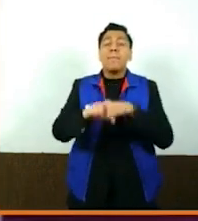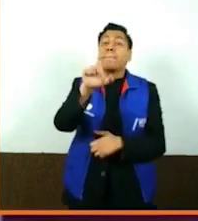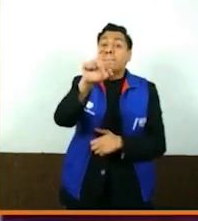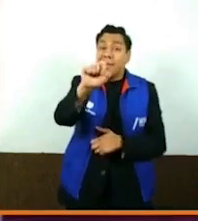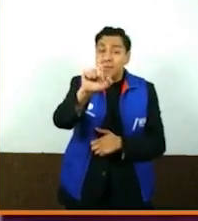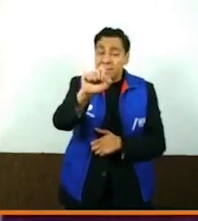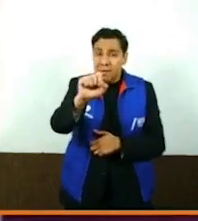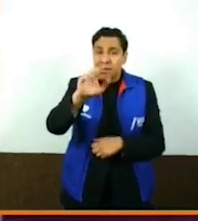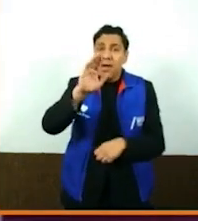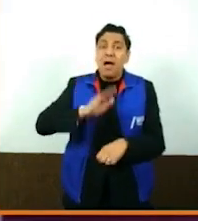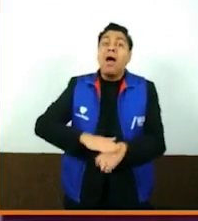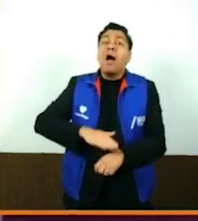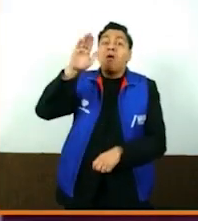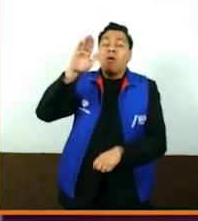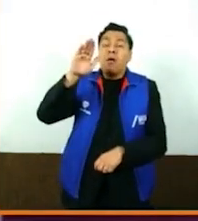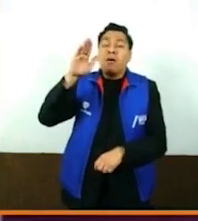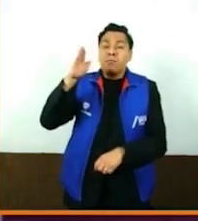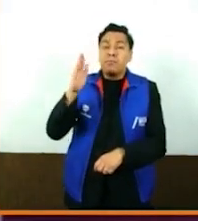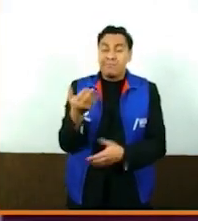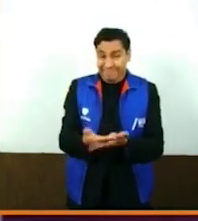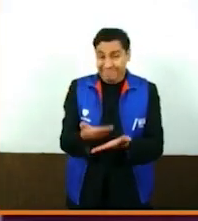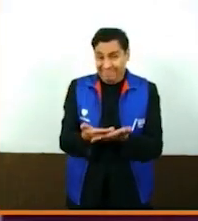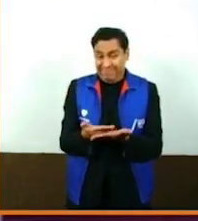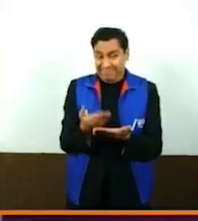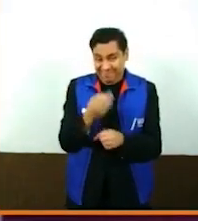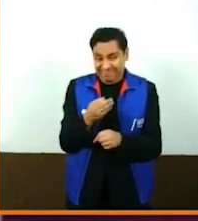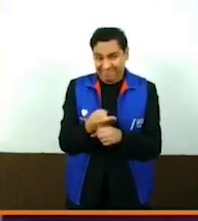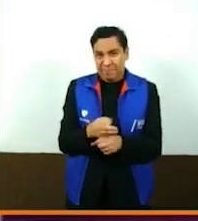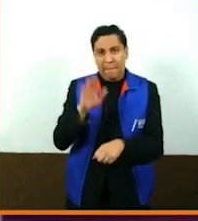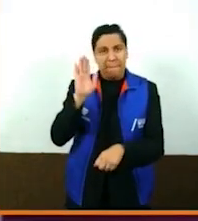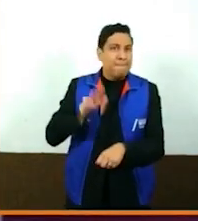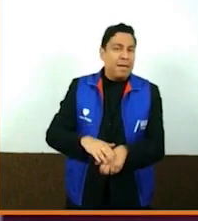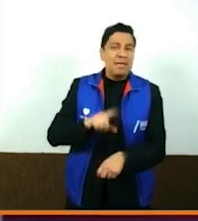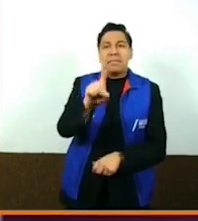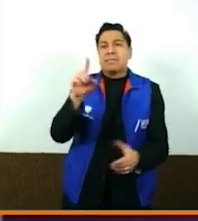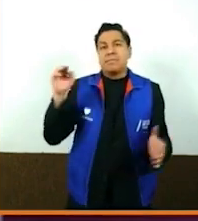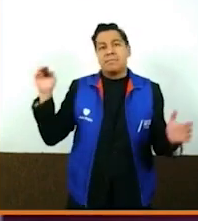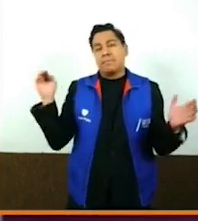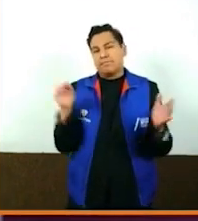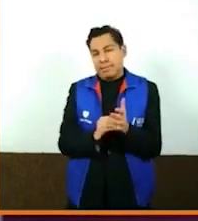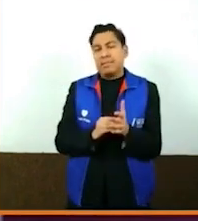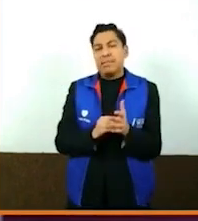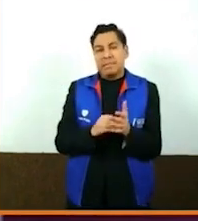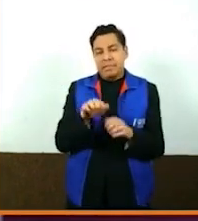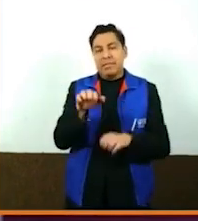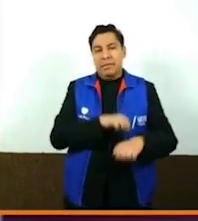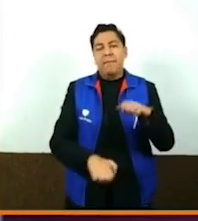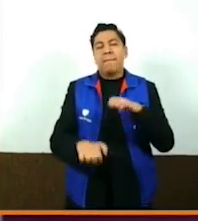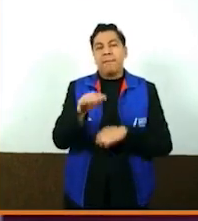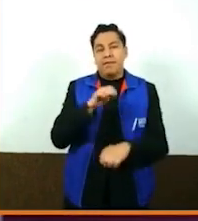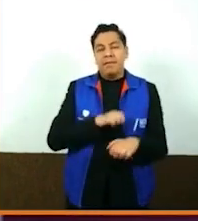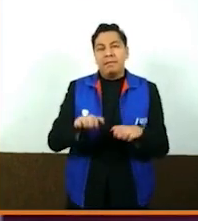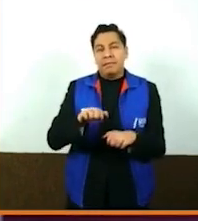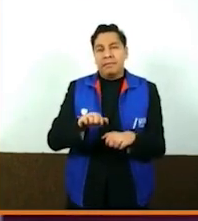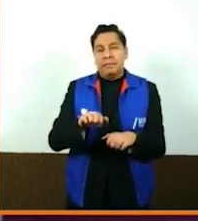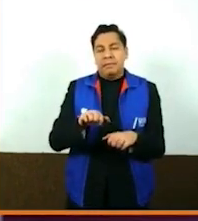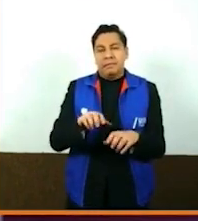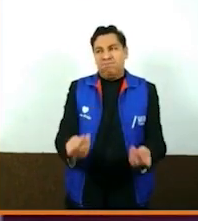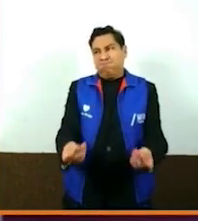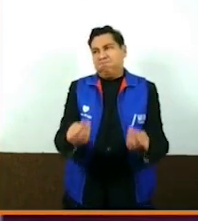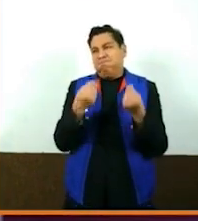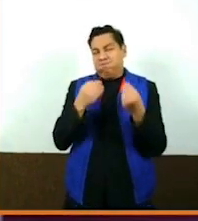hoy, más de 1,000 empresas están recibiendo el distintivo de empresa socialmente responsable. Eso es 50 veces